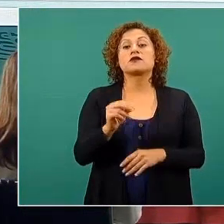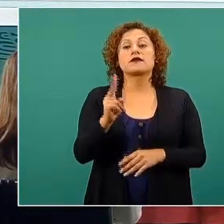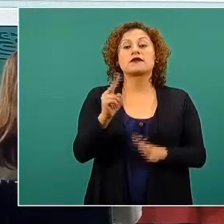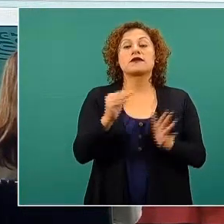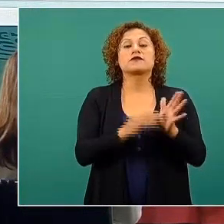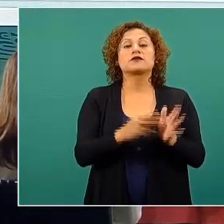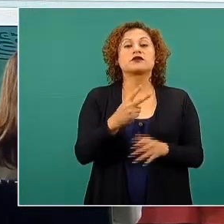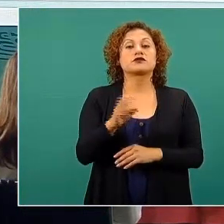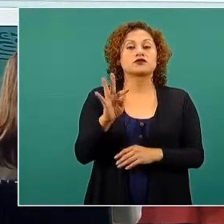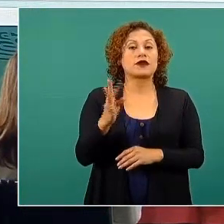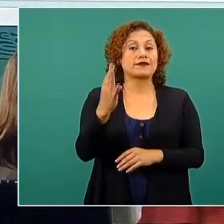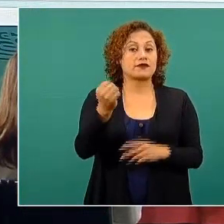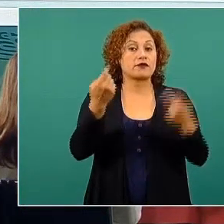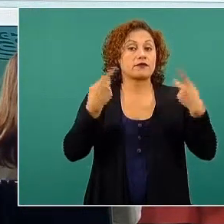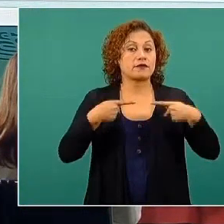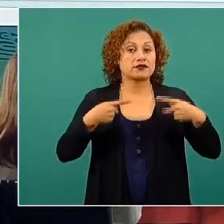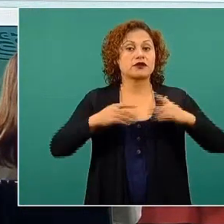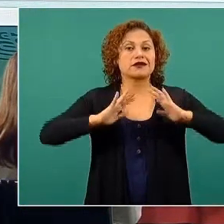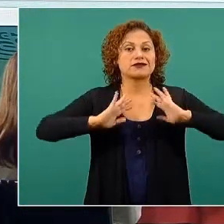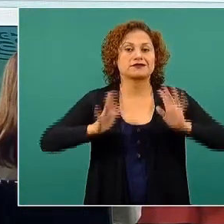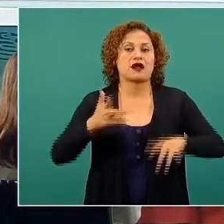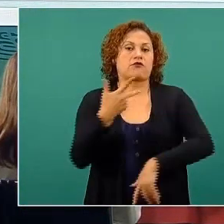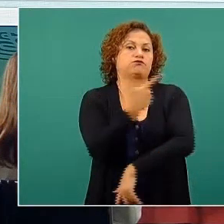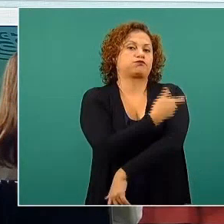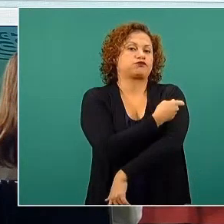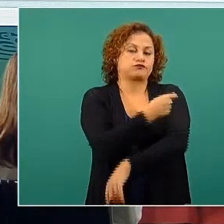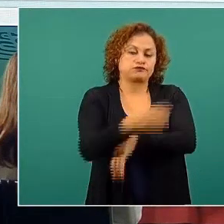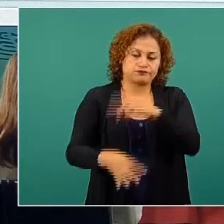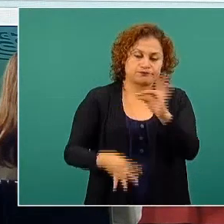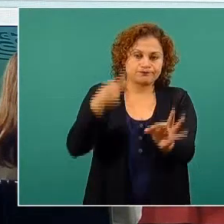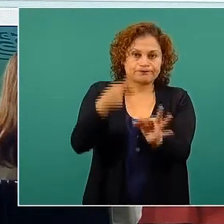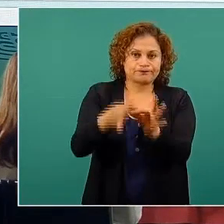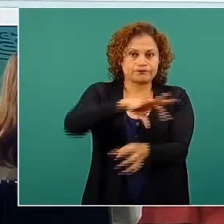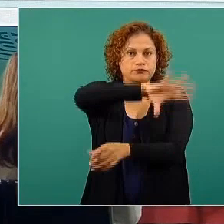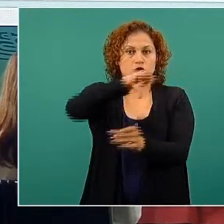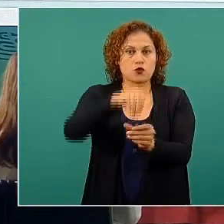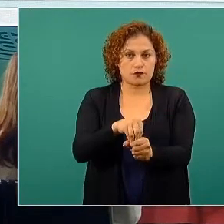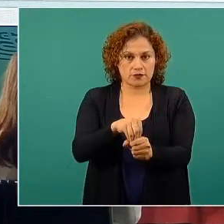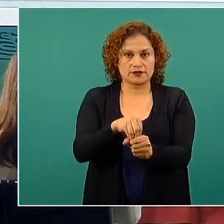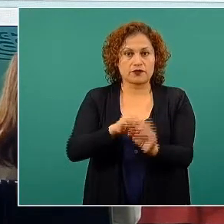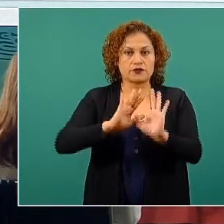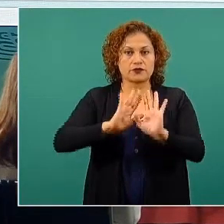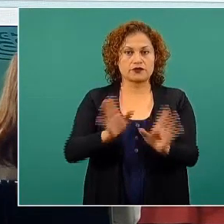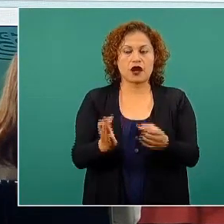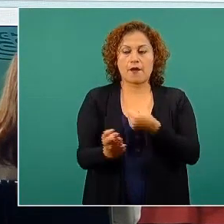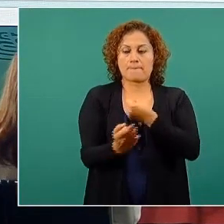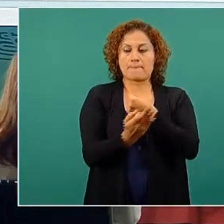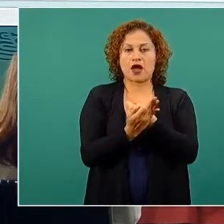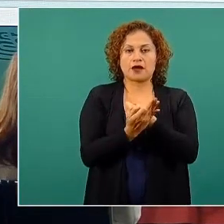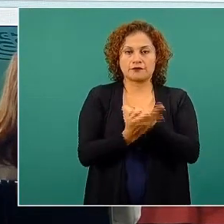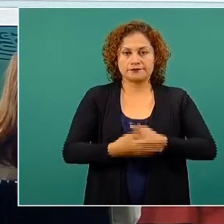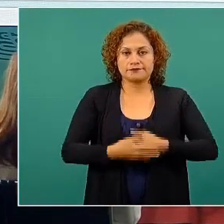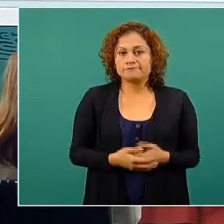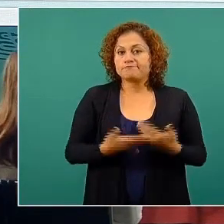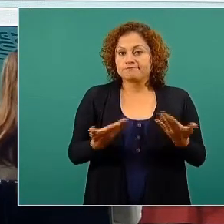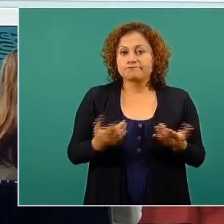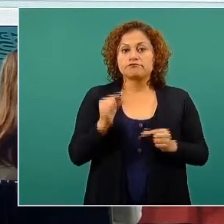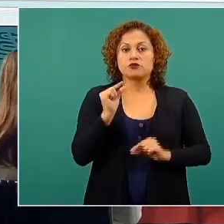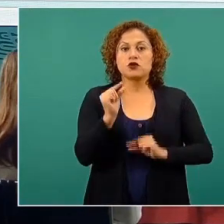9.092.249 personas en nuestro país ya tienen su esquema completo, están protegidas contra este virus SARS-CoV-2. Conforme vayamos